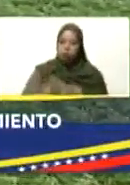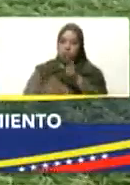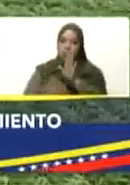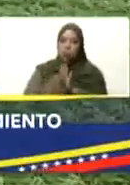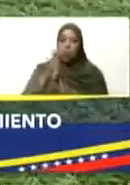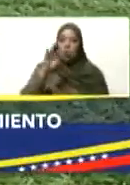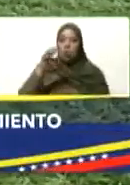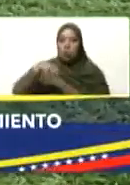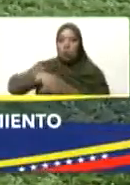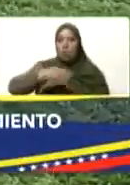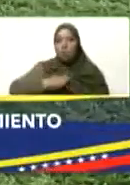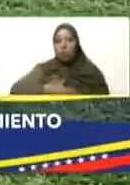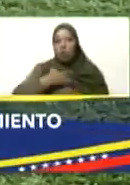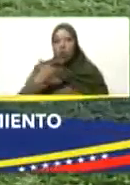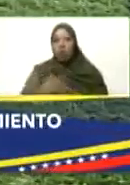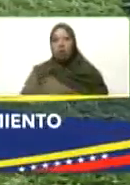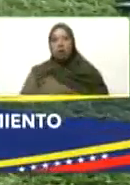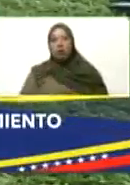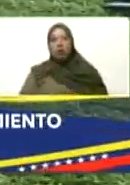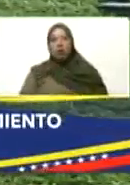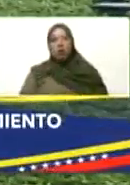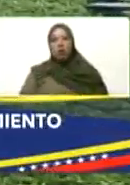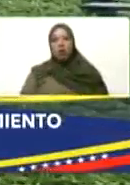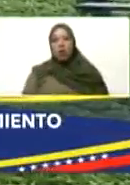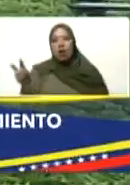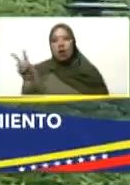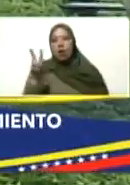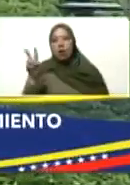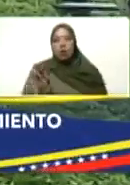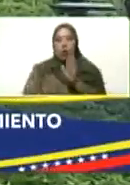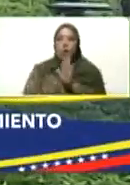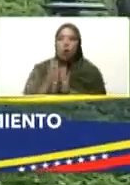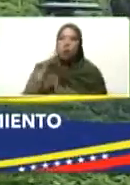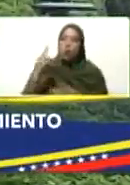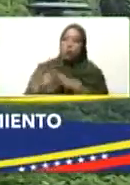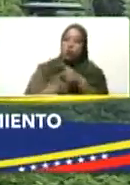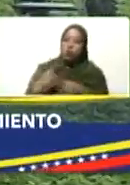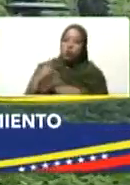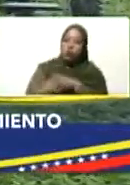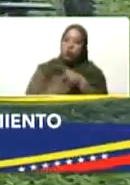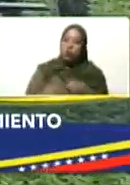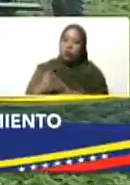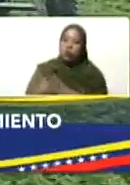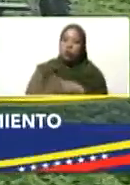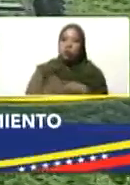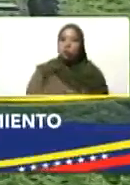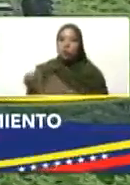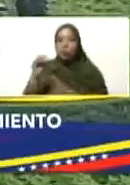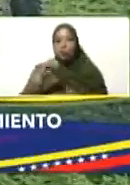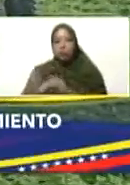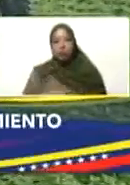estado potencia en el marco de la Venezuela productiva. Venía hablando,